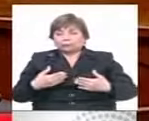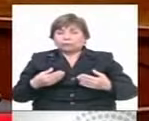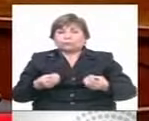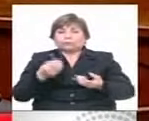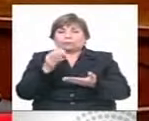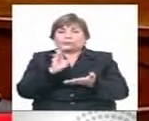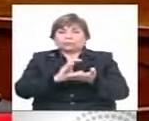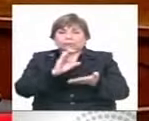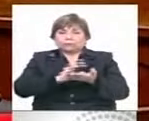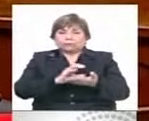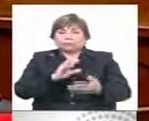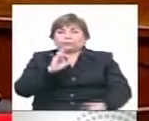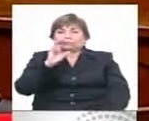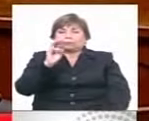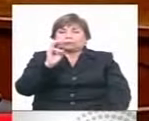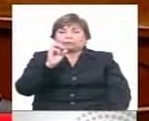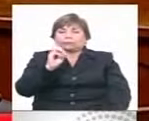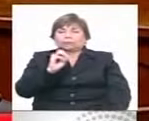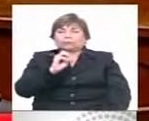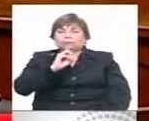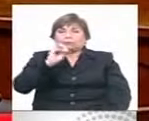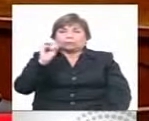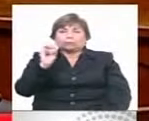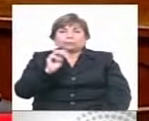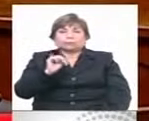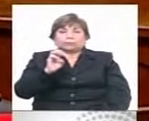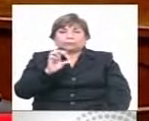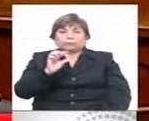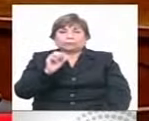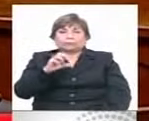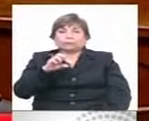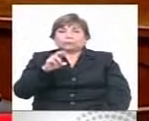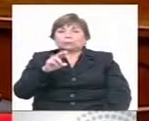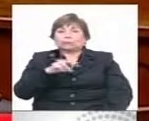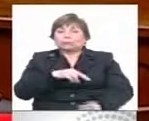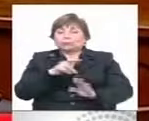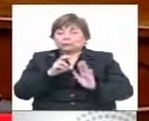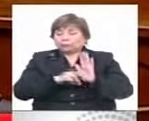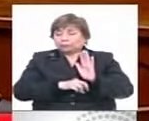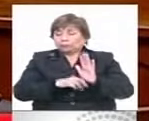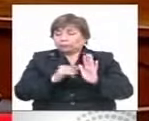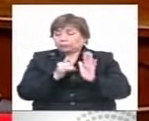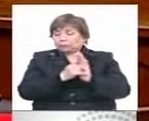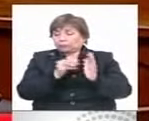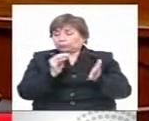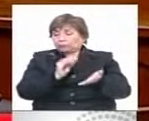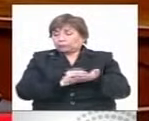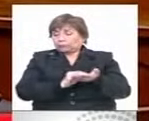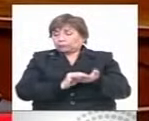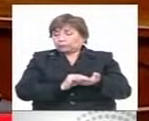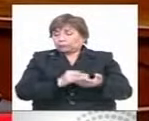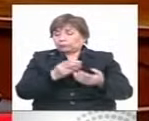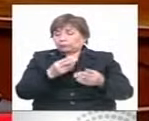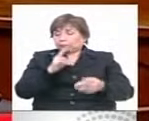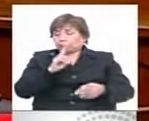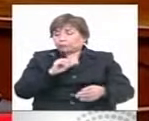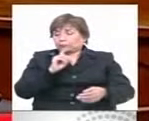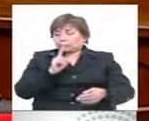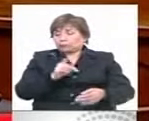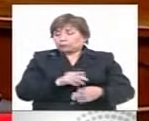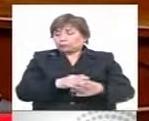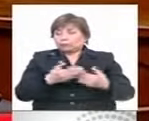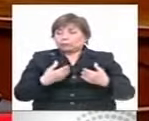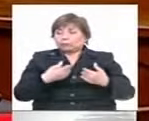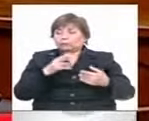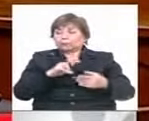contratar 60 megaproyectos de soluciones integrales. Además, entre octubre del 2021 y julio